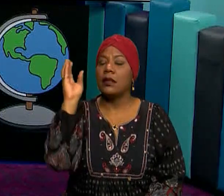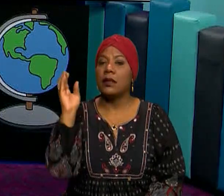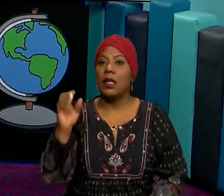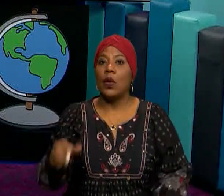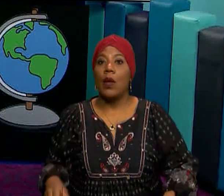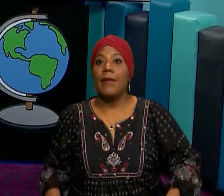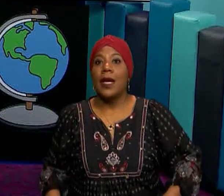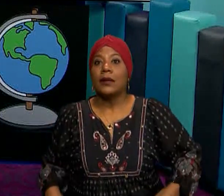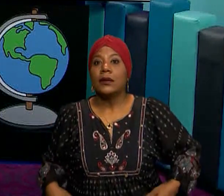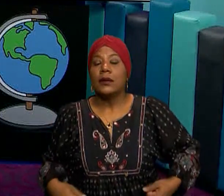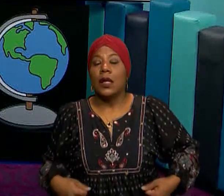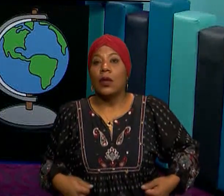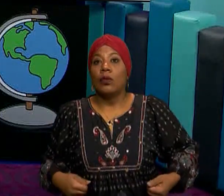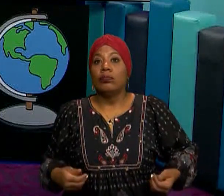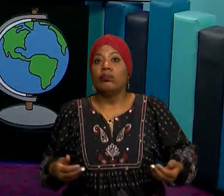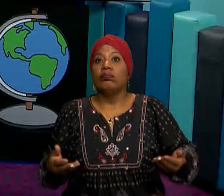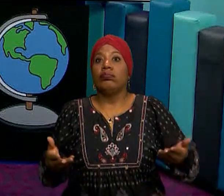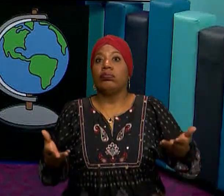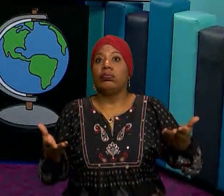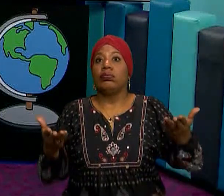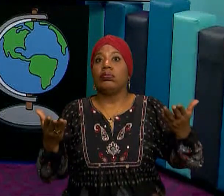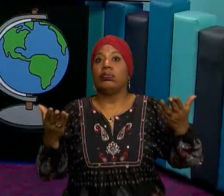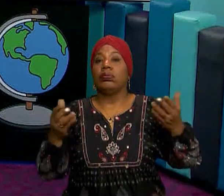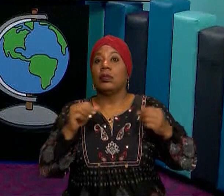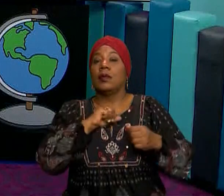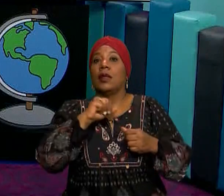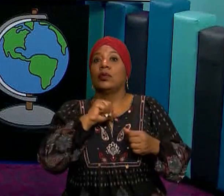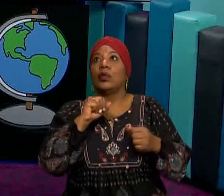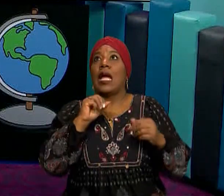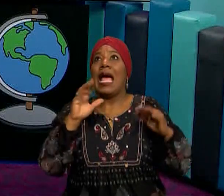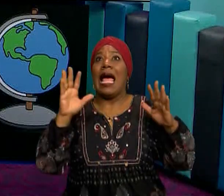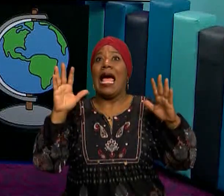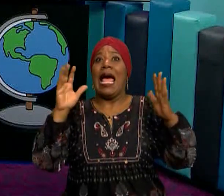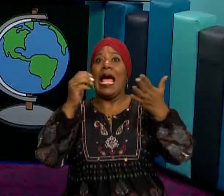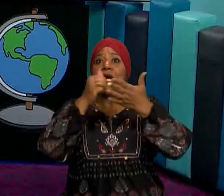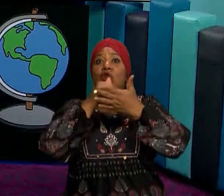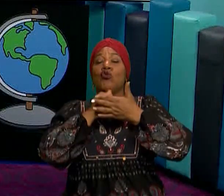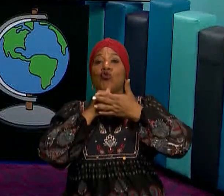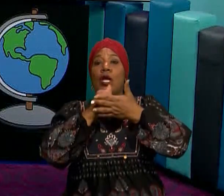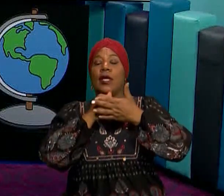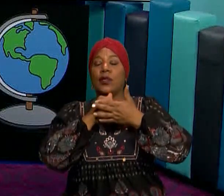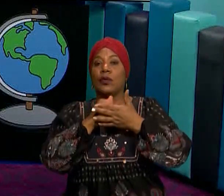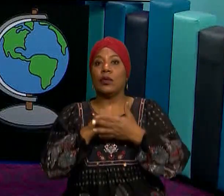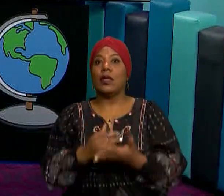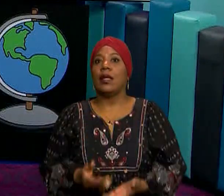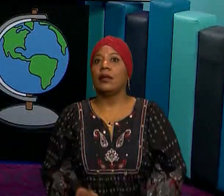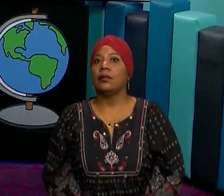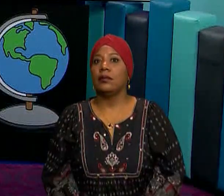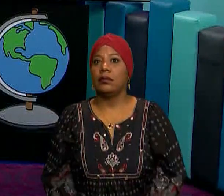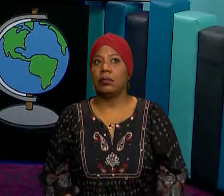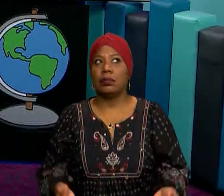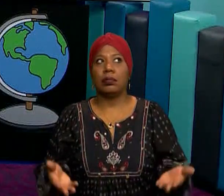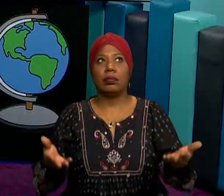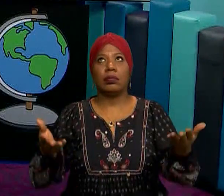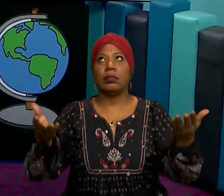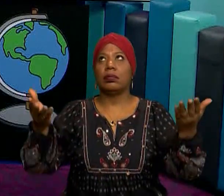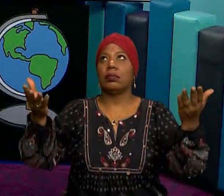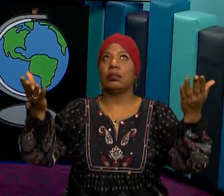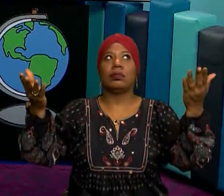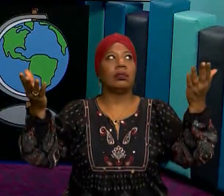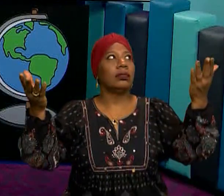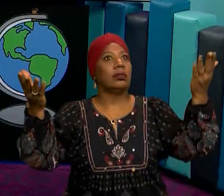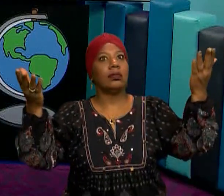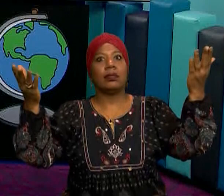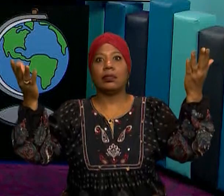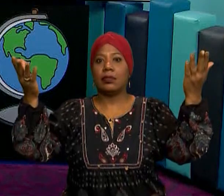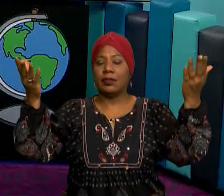de lugar. Aunque asustado estaba. ¿Quién no estaría asustado si de repente se pone un pantalón y queda volando y se va a